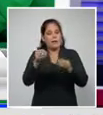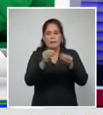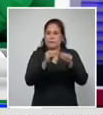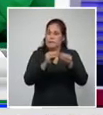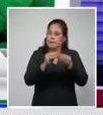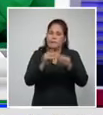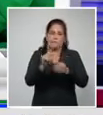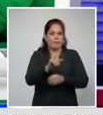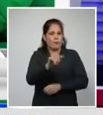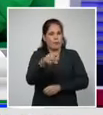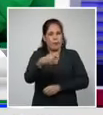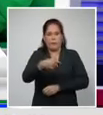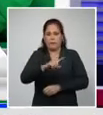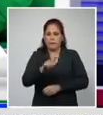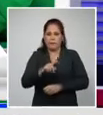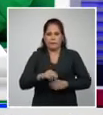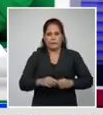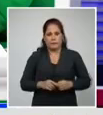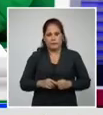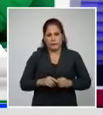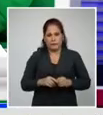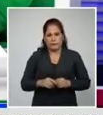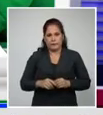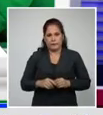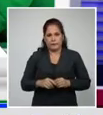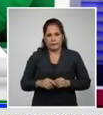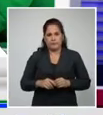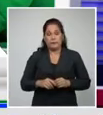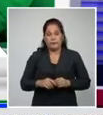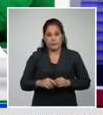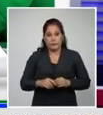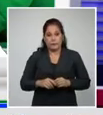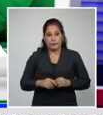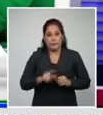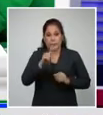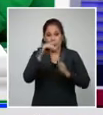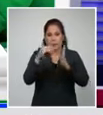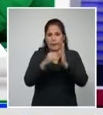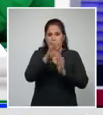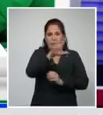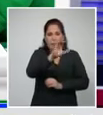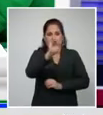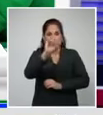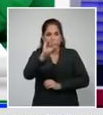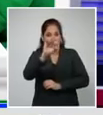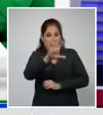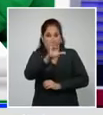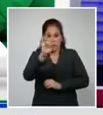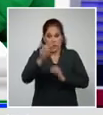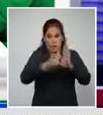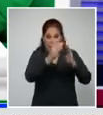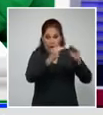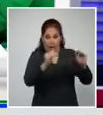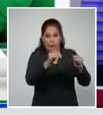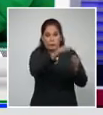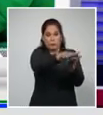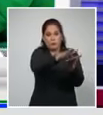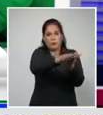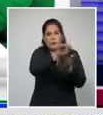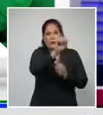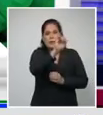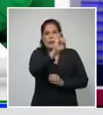en nuestro país. Con estas 1.157 altas, ya se acumulan